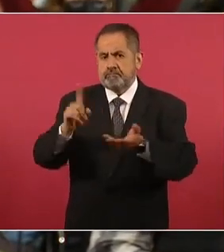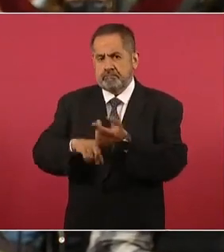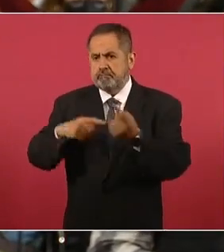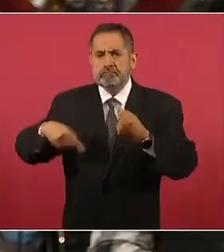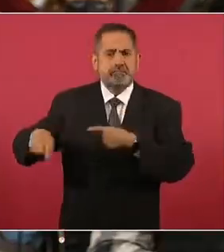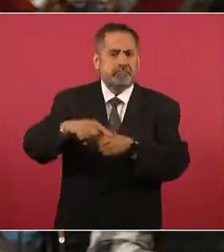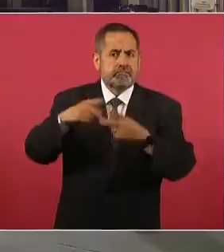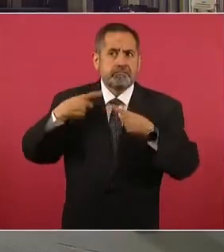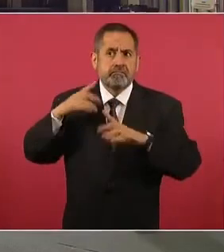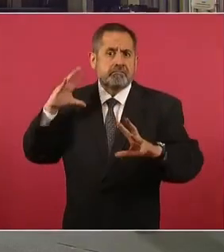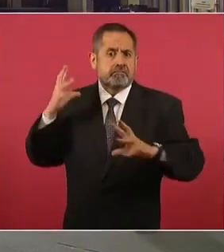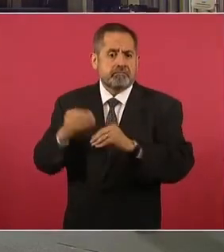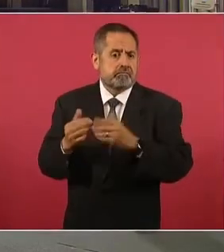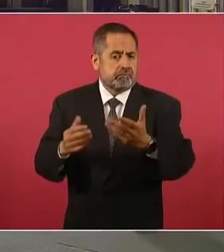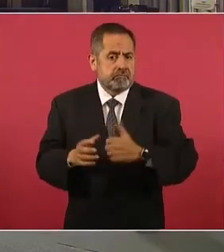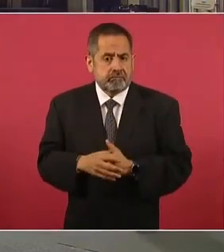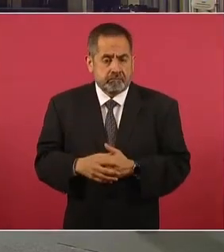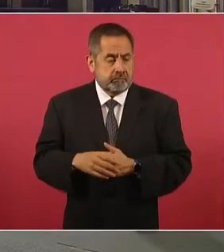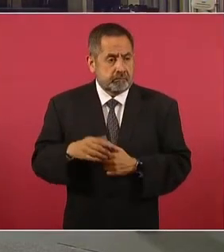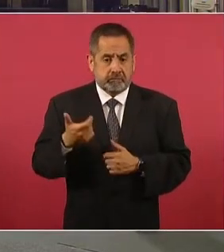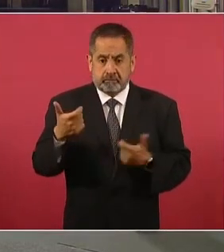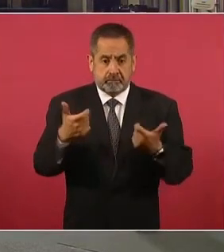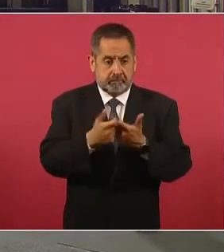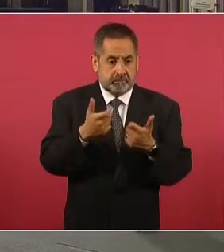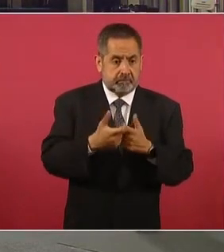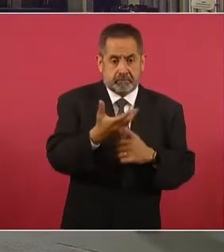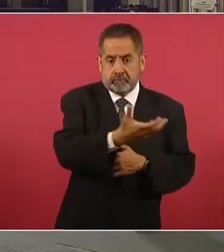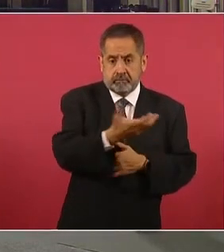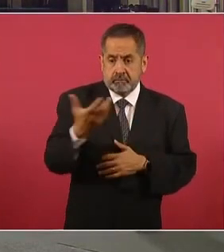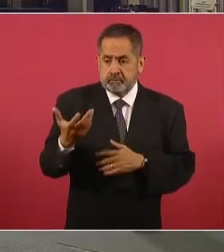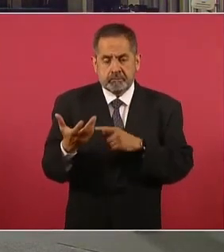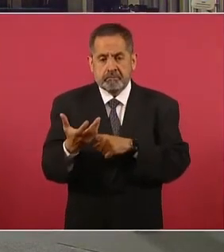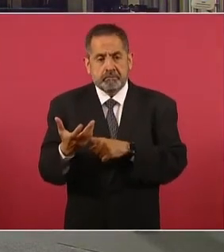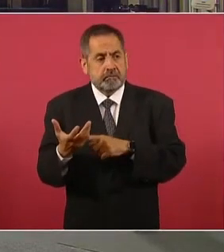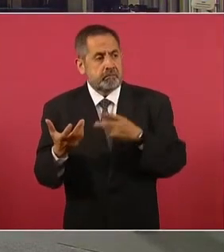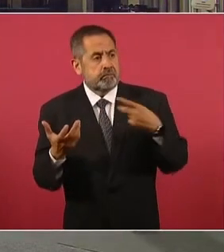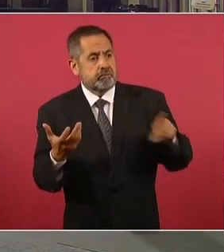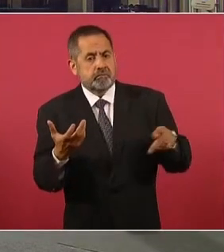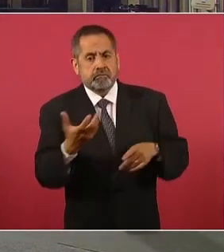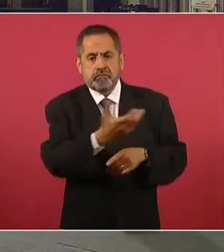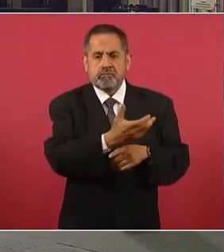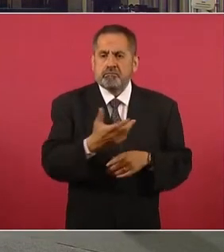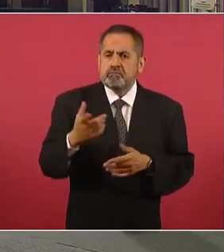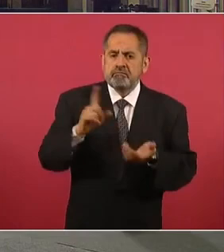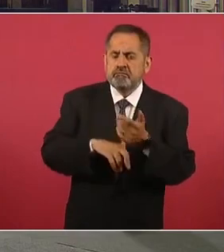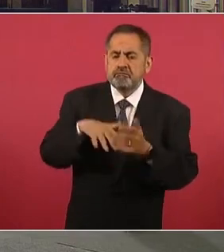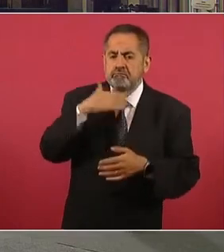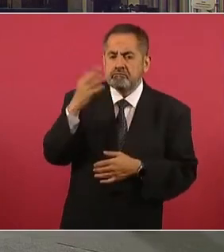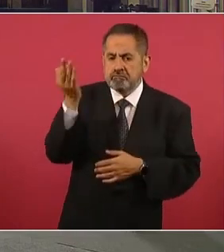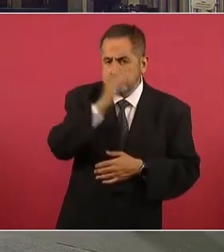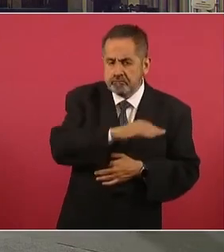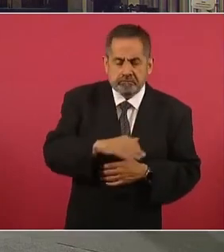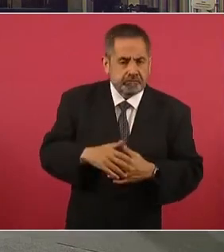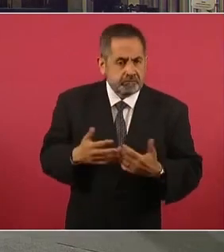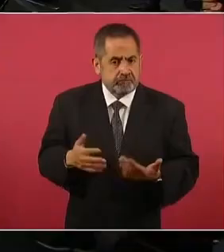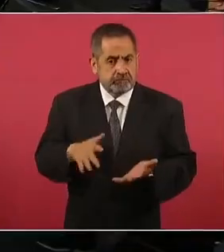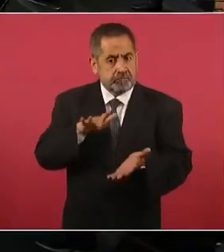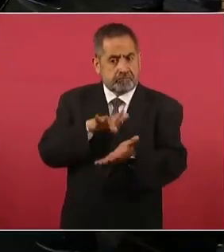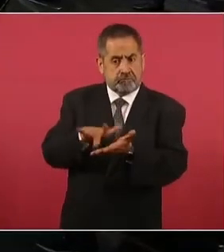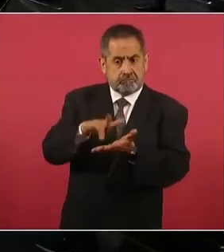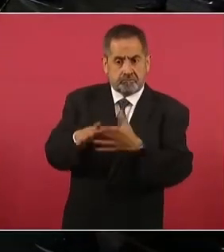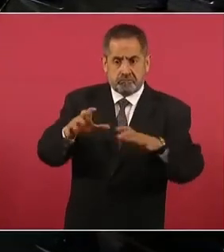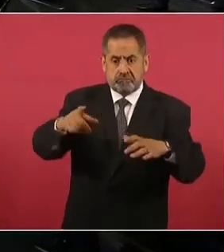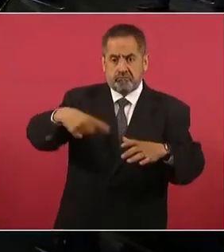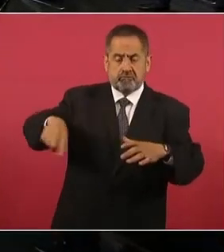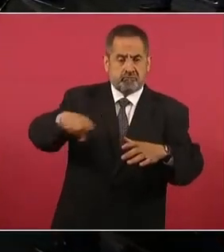una vida. Ojo, este dinero no es del pueblo, este dinero es de ellos que les hicieron un fraude. Presidente, ¿se les puede apoyar a los ahorradores de